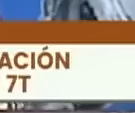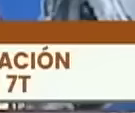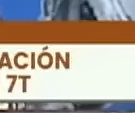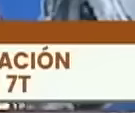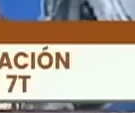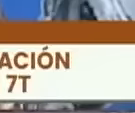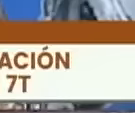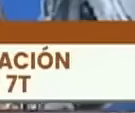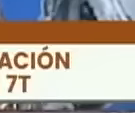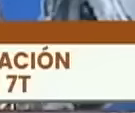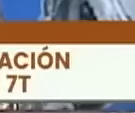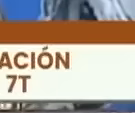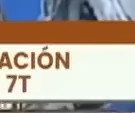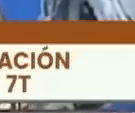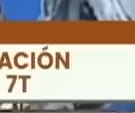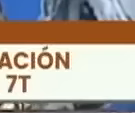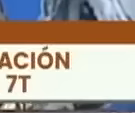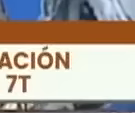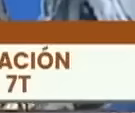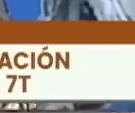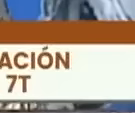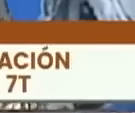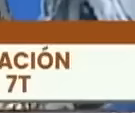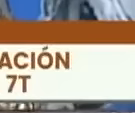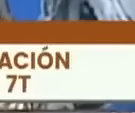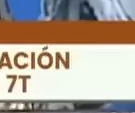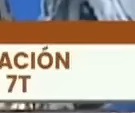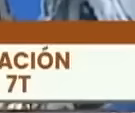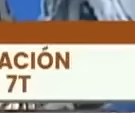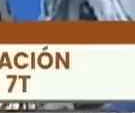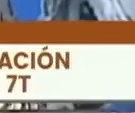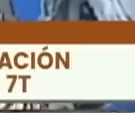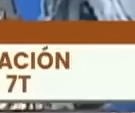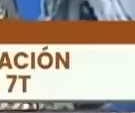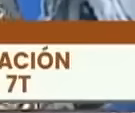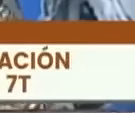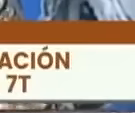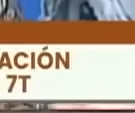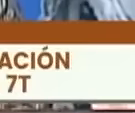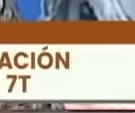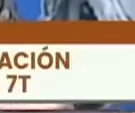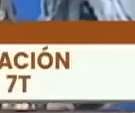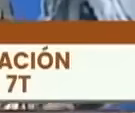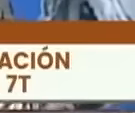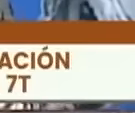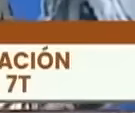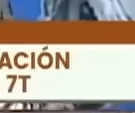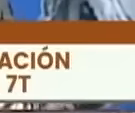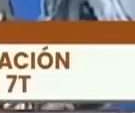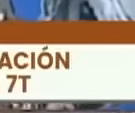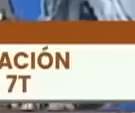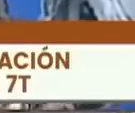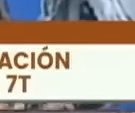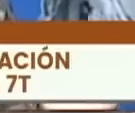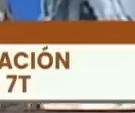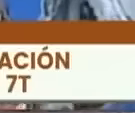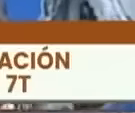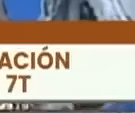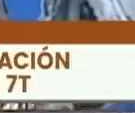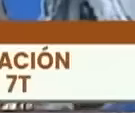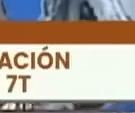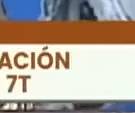La justicia. Así que muchísimas gracias, un honor estar aquí y reiterándole que